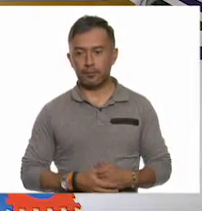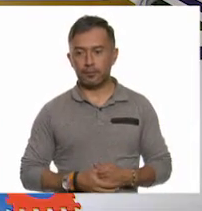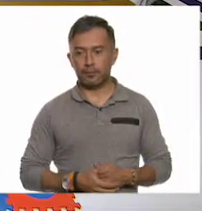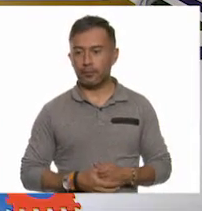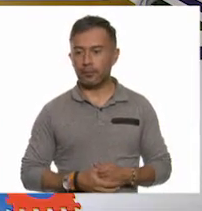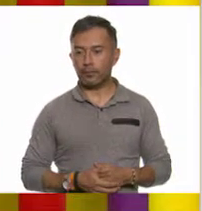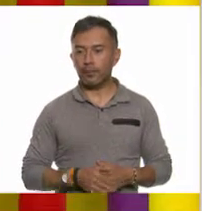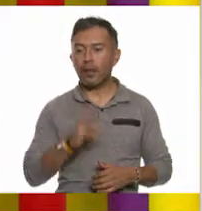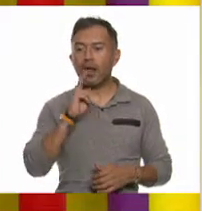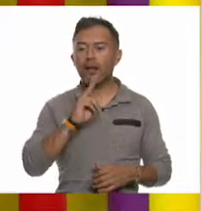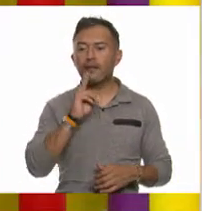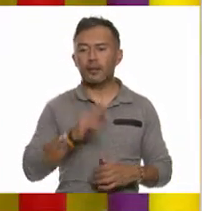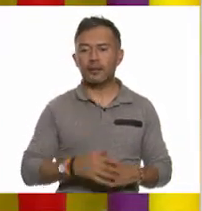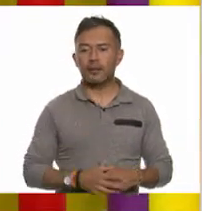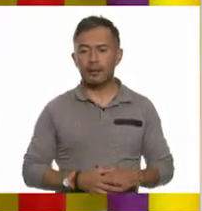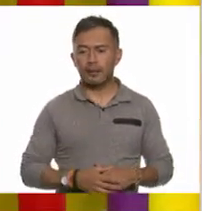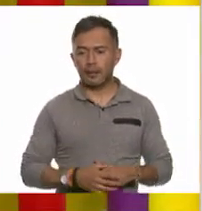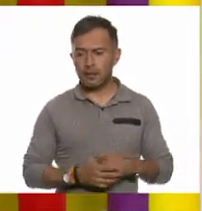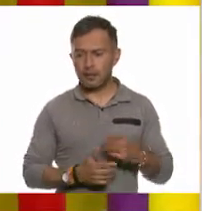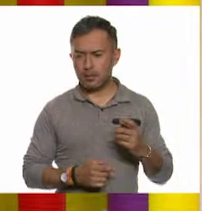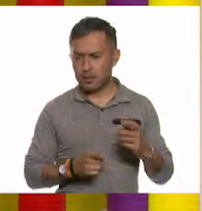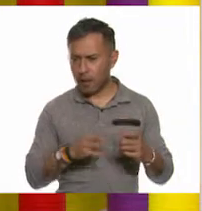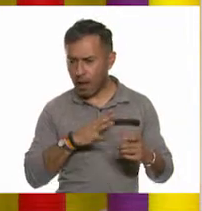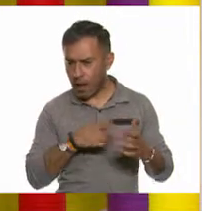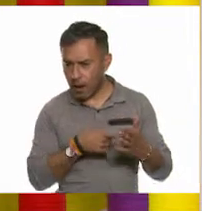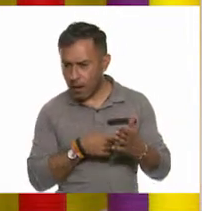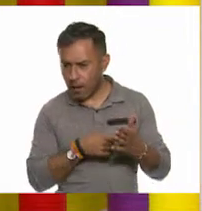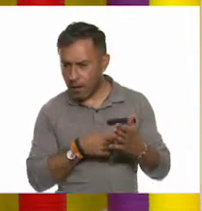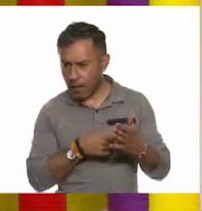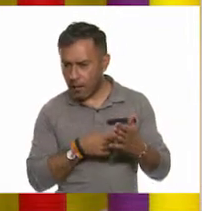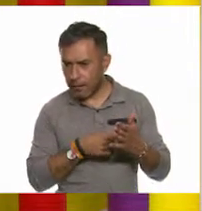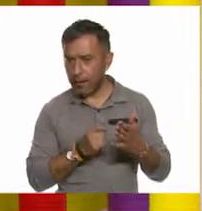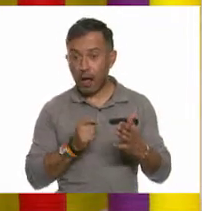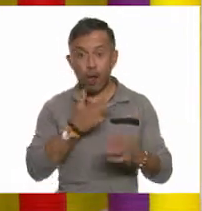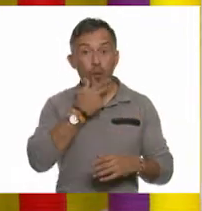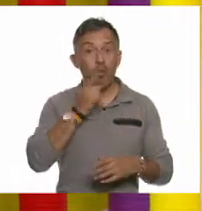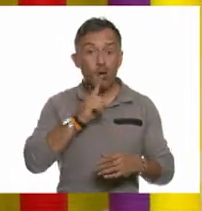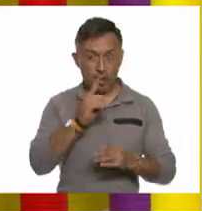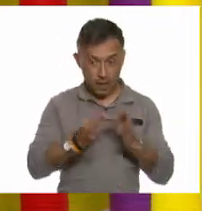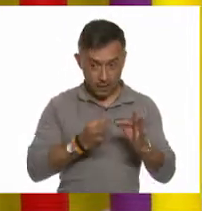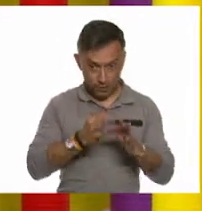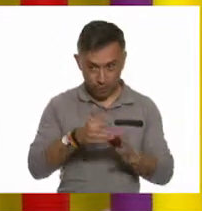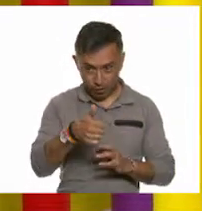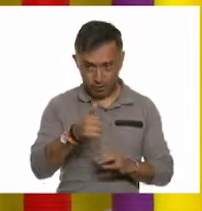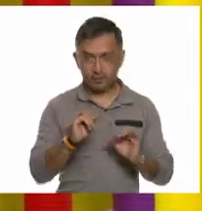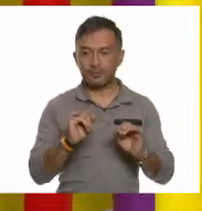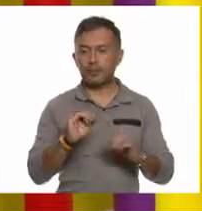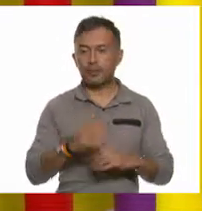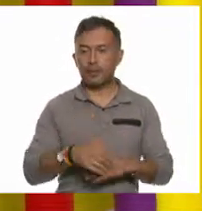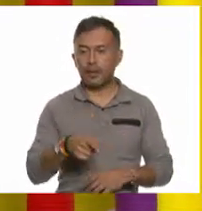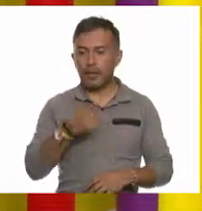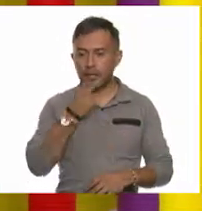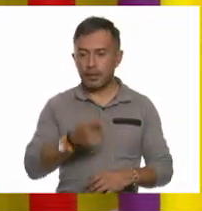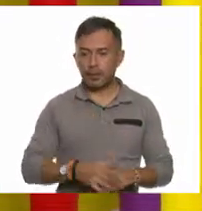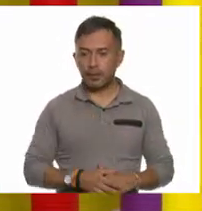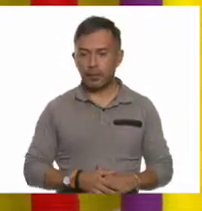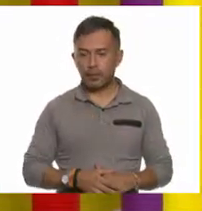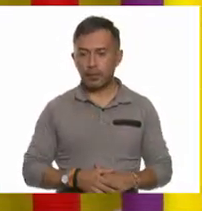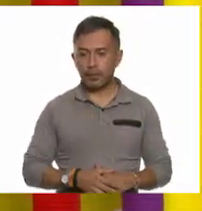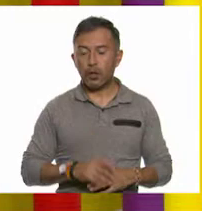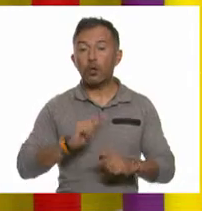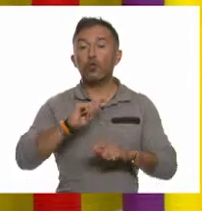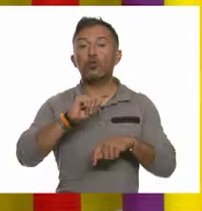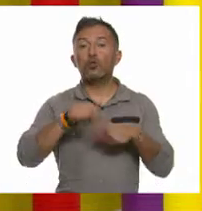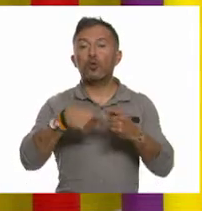A ver, María. aquí. ¿Listos, listas? Lista. Dice nudo o